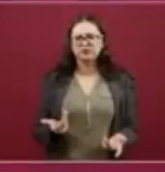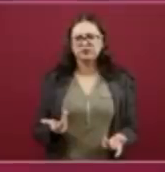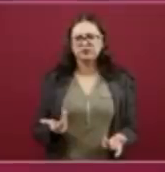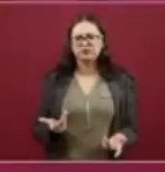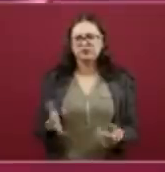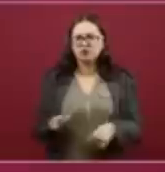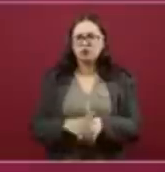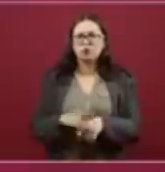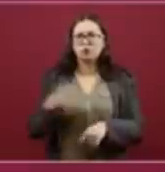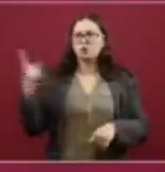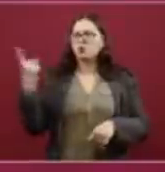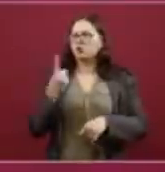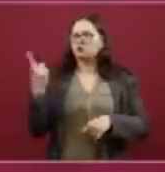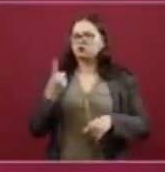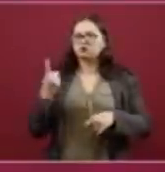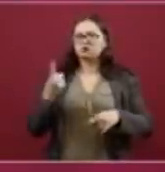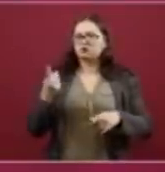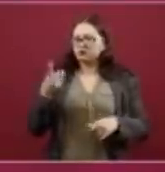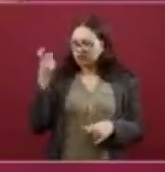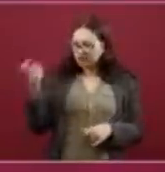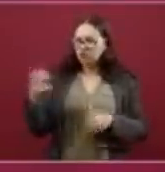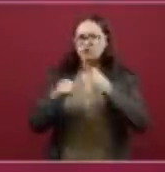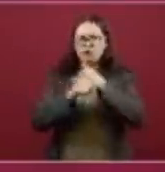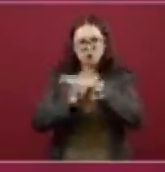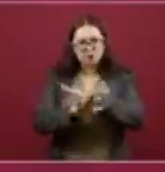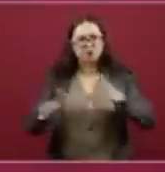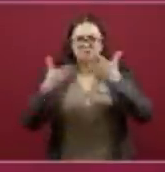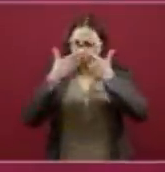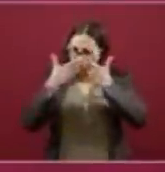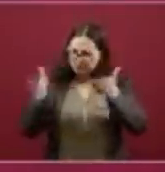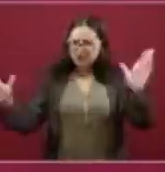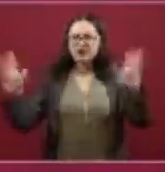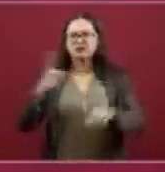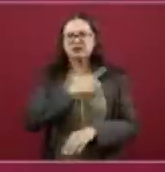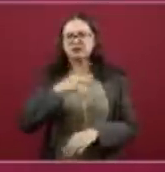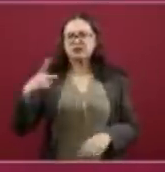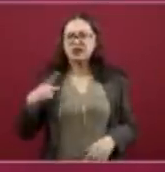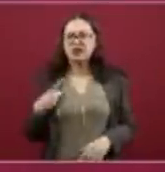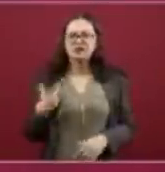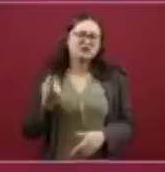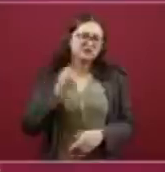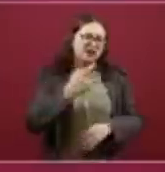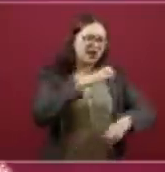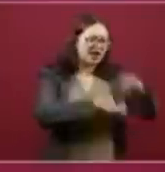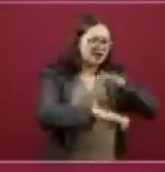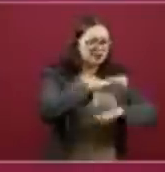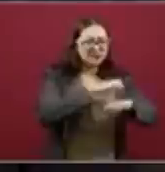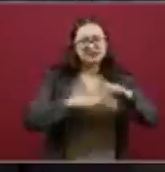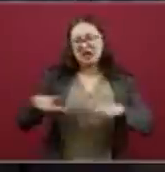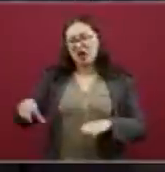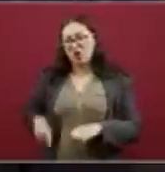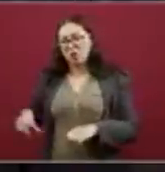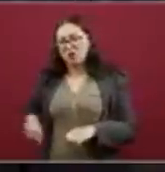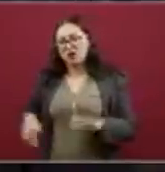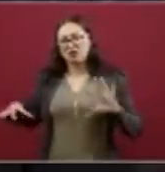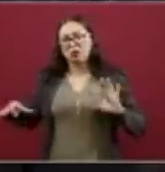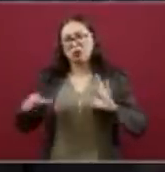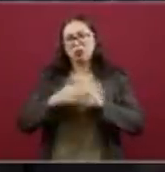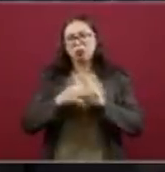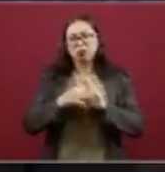es de dominio público de que se crearon empresas vinculadas con políticos